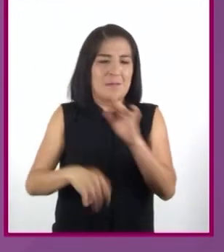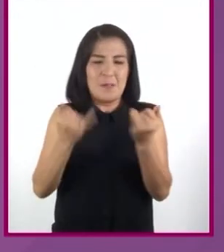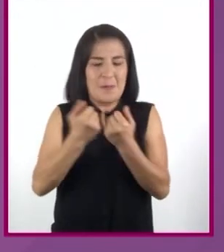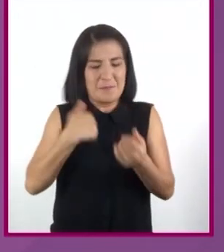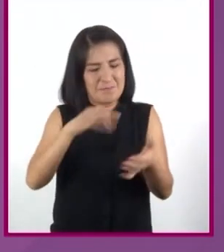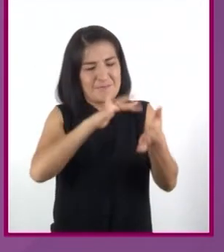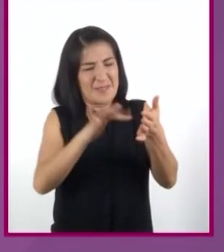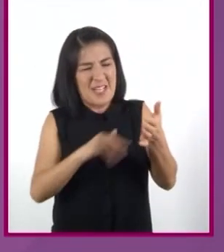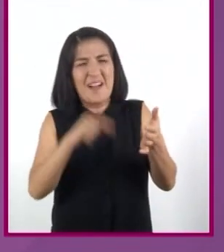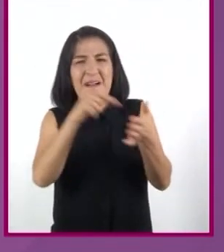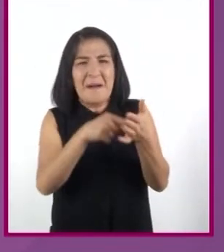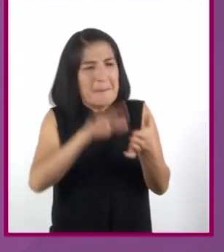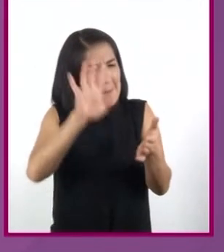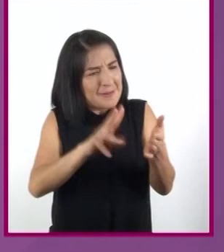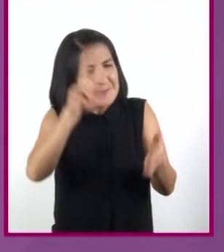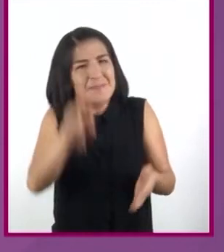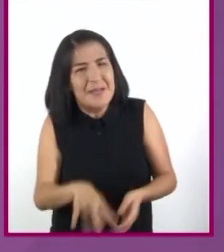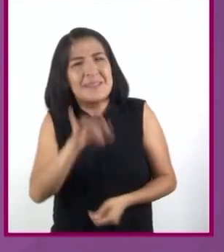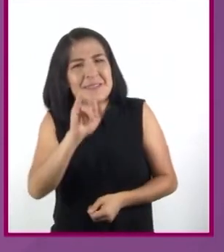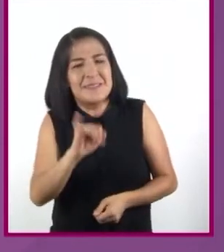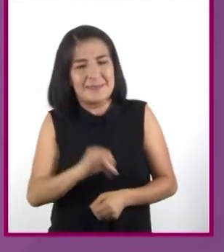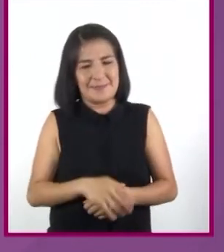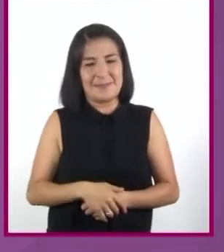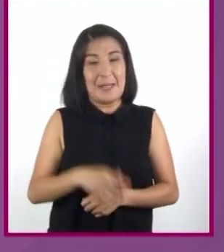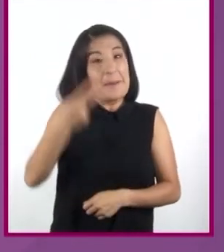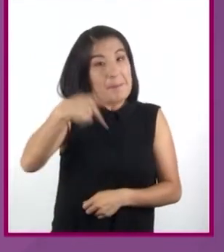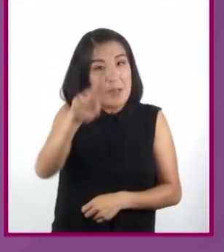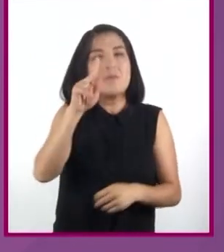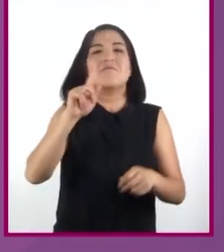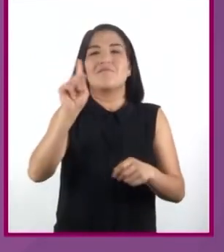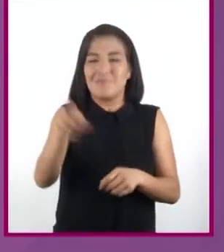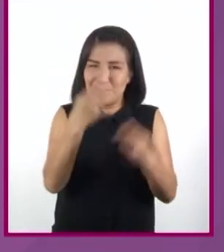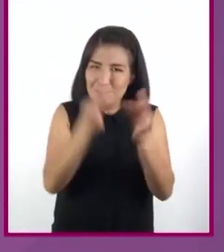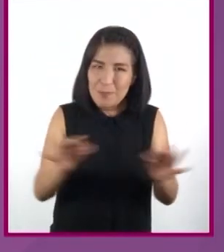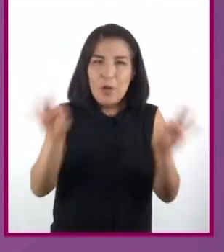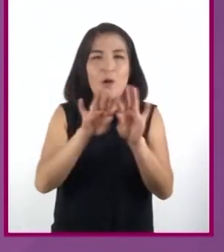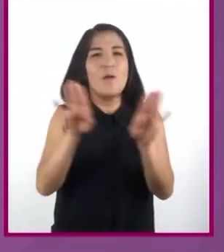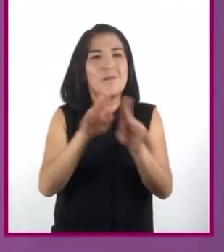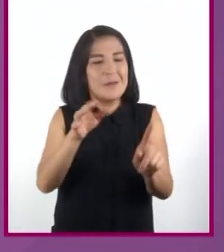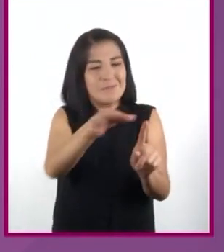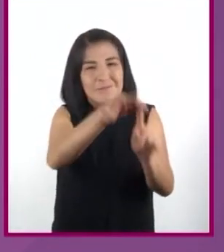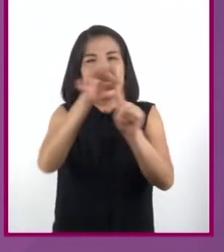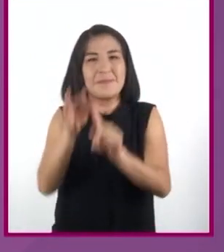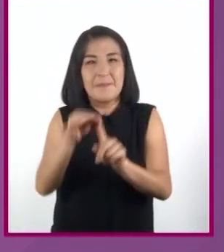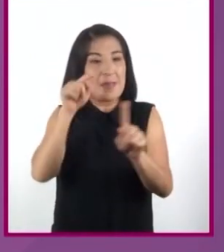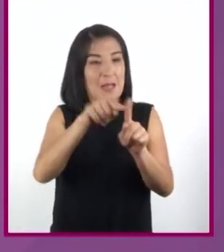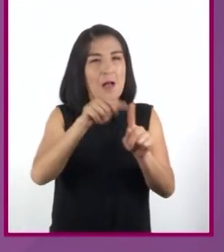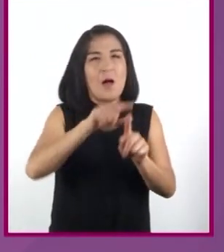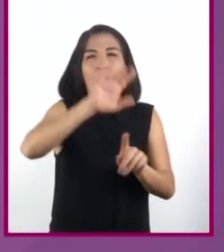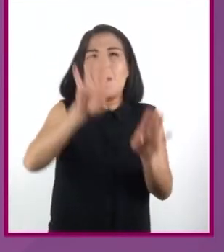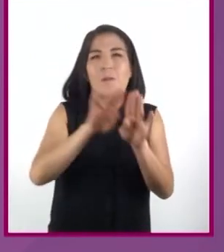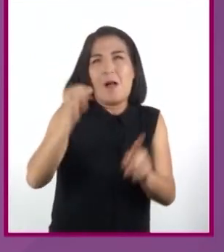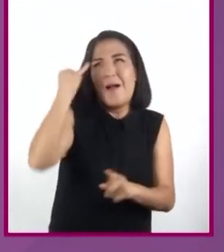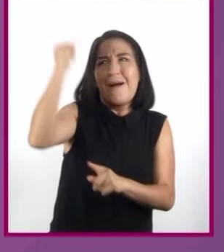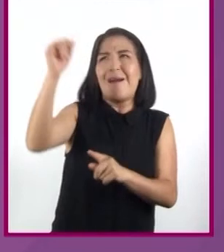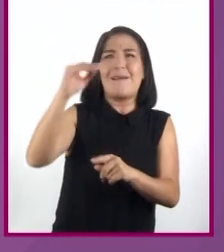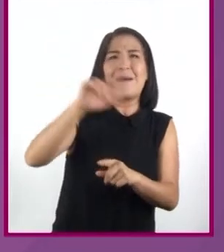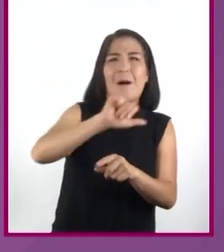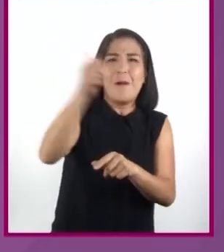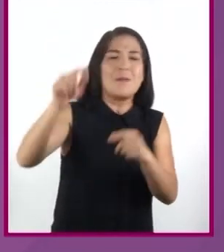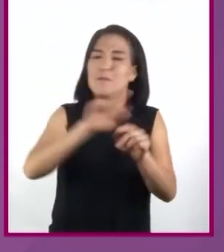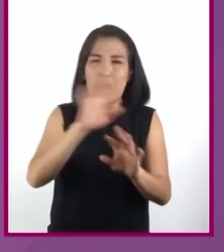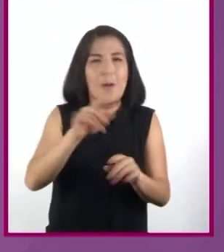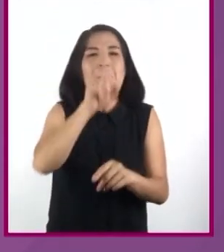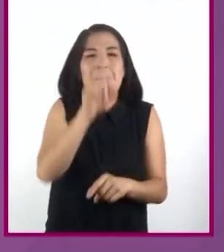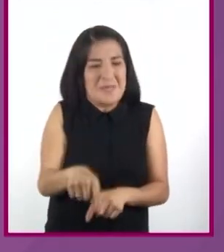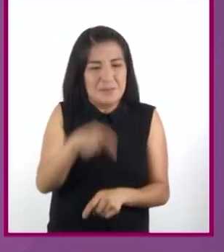esa magia es parte de la realidad. Pero es importante destacar que nunca trata de lo sobrenatural, todo es parte de los sucesos normales